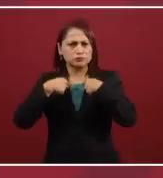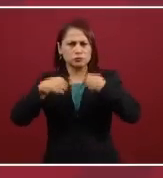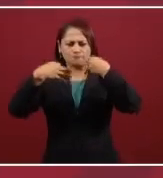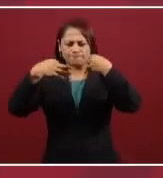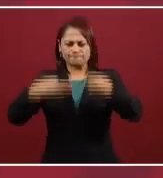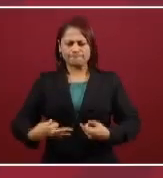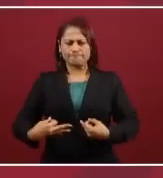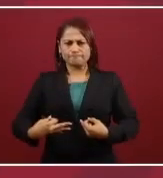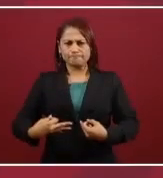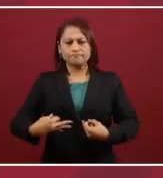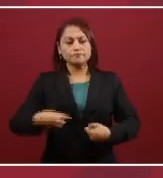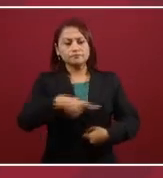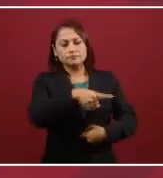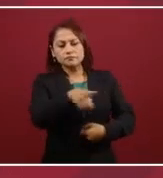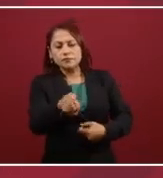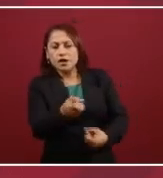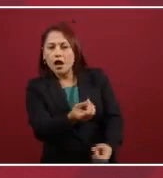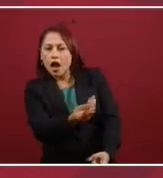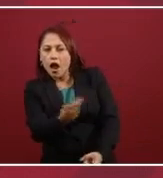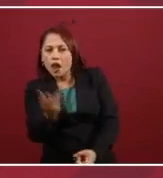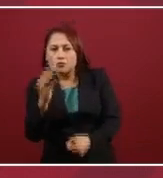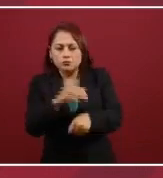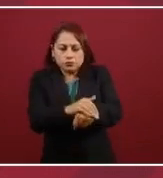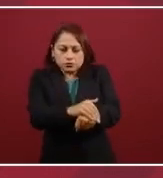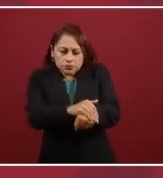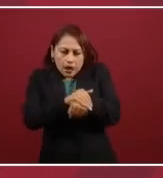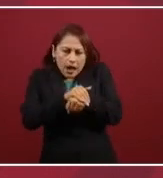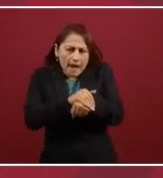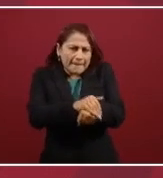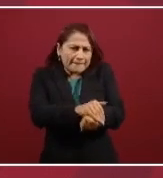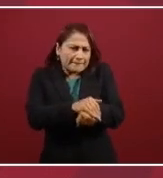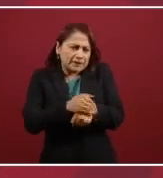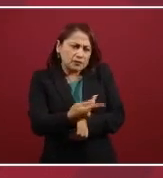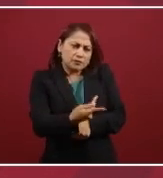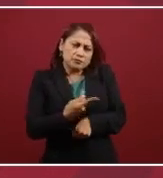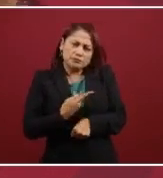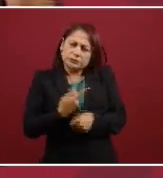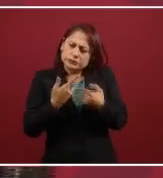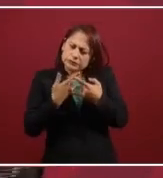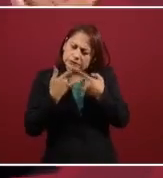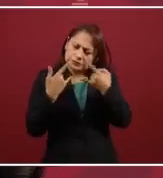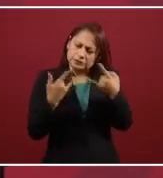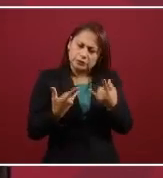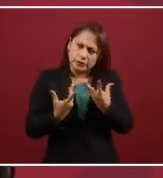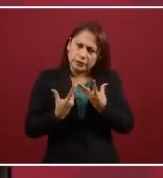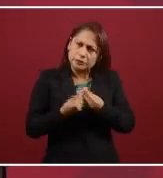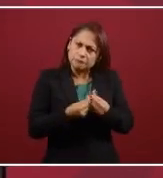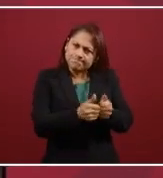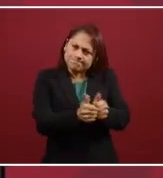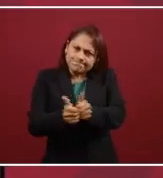muy mi amigo, mi compañero de lucha de hace años,